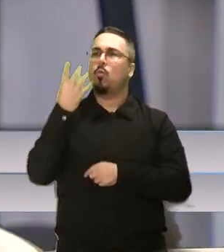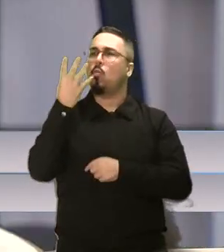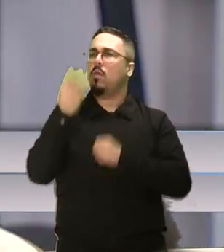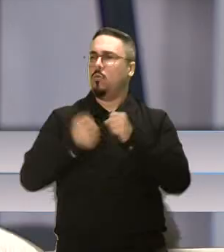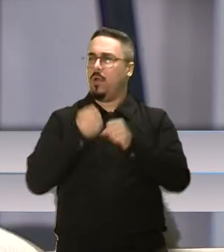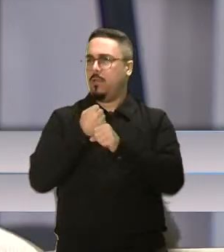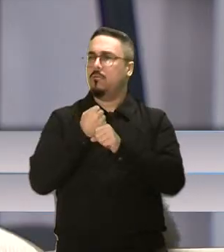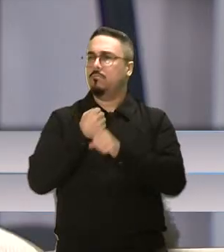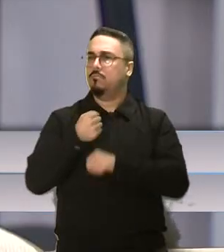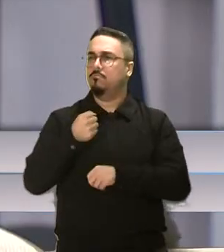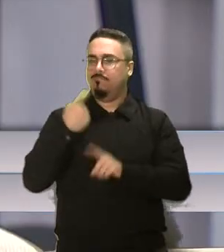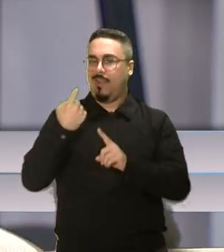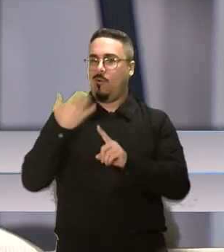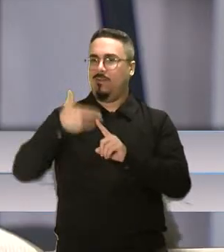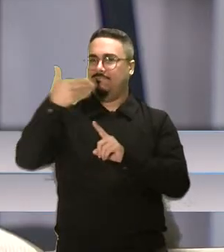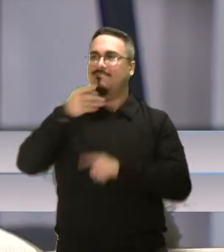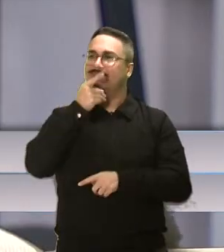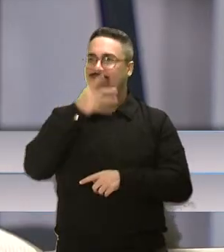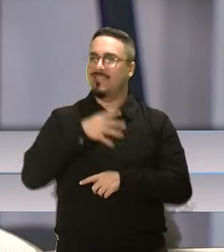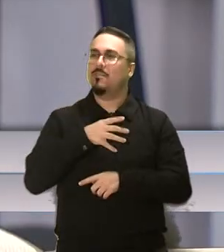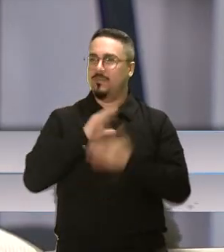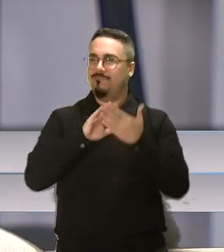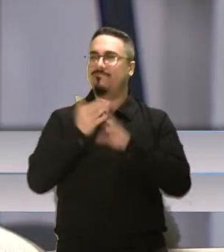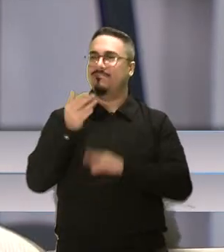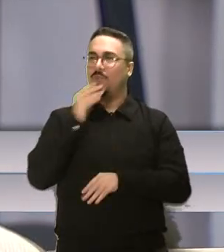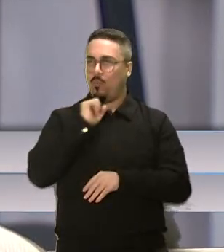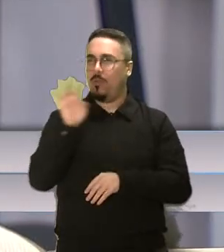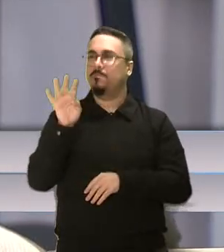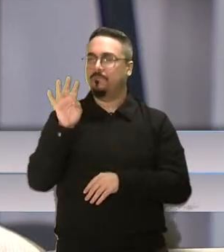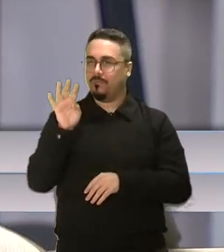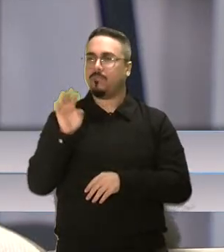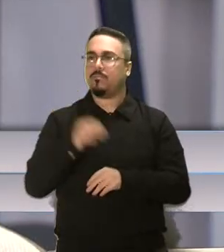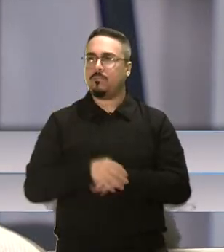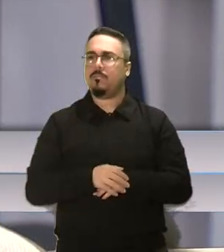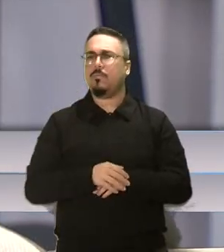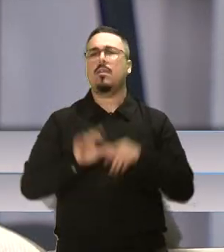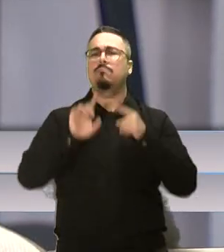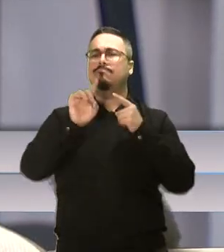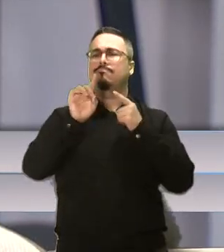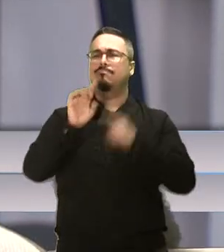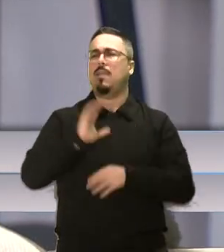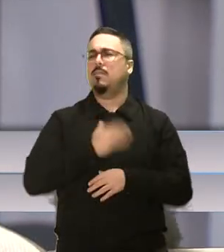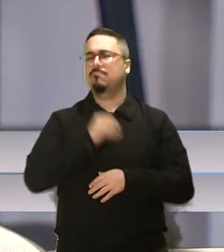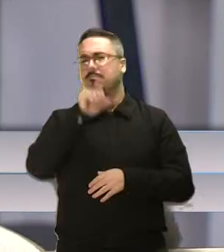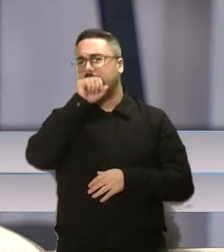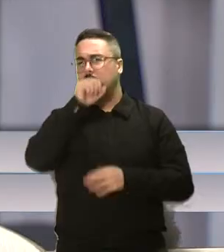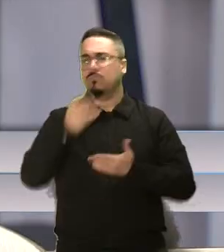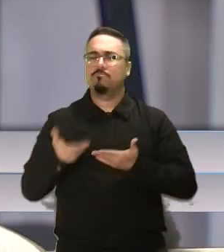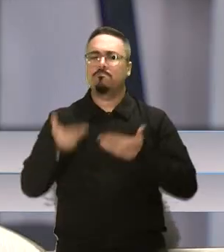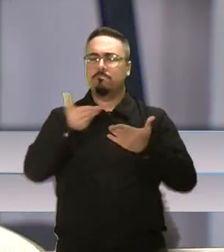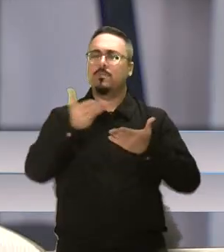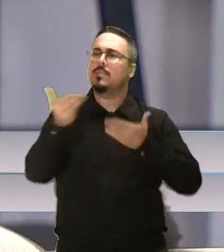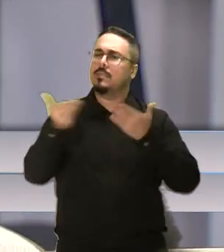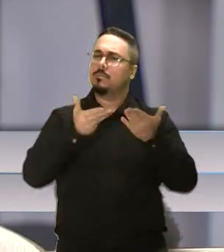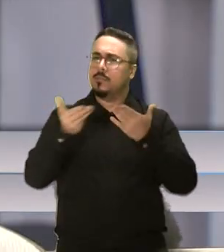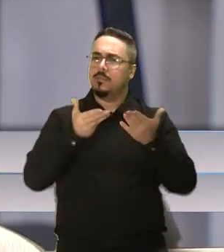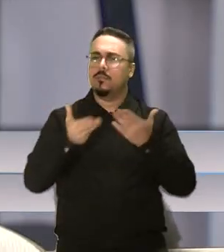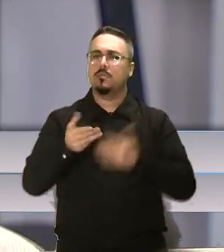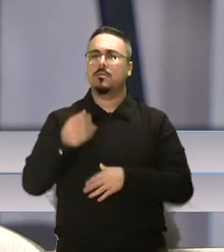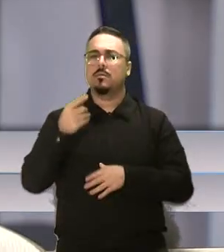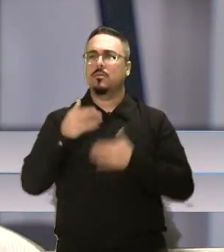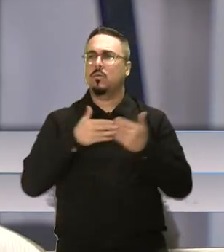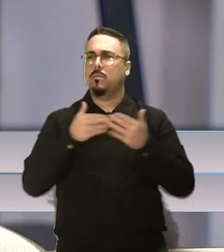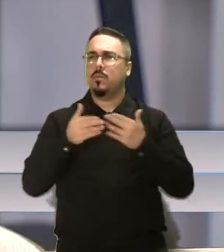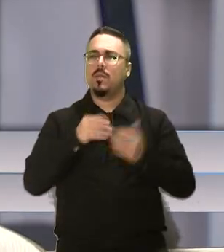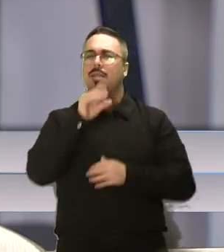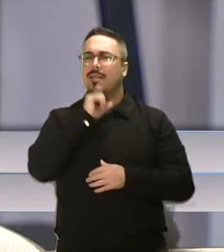de diciembre y lo que nos encanta es verdad poder brindarle estos servicios a la población eh desde las edades